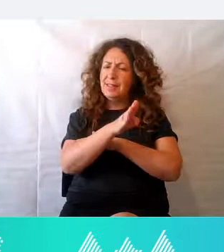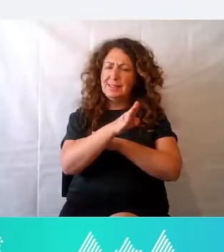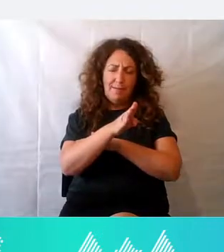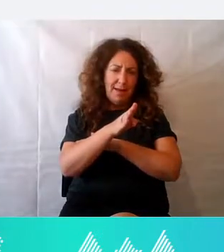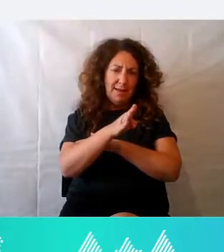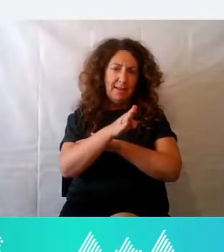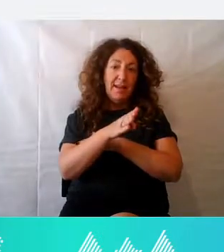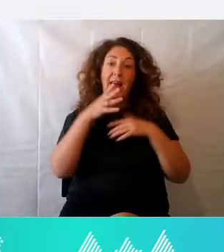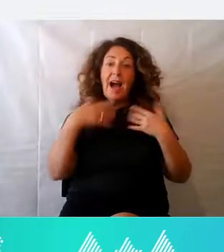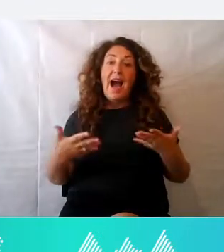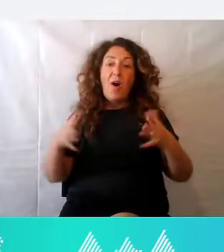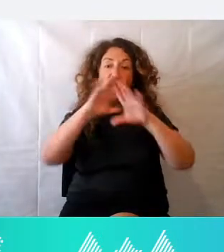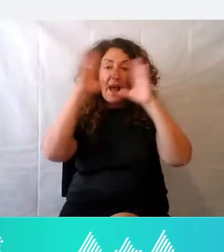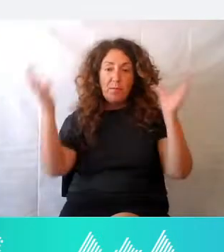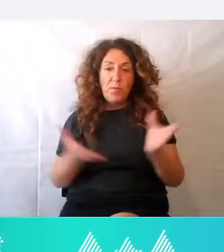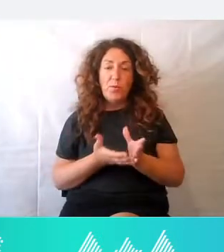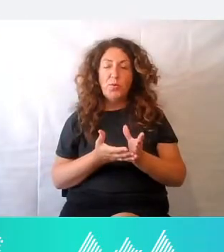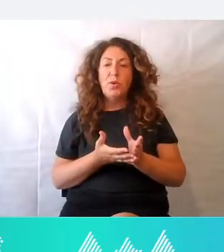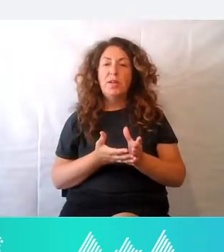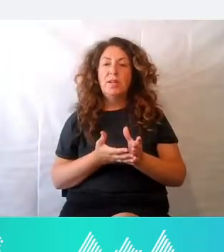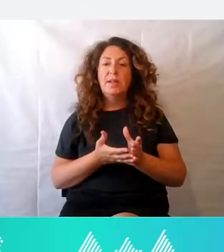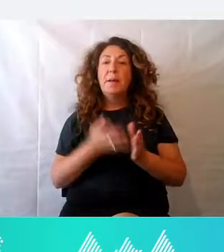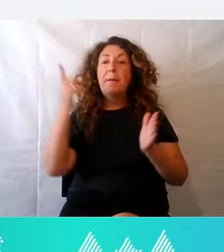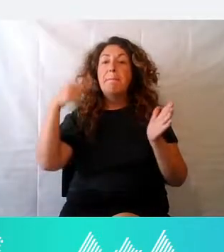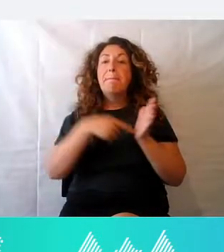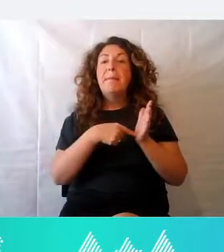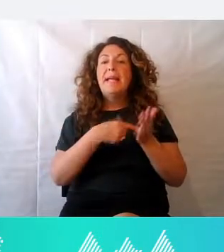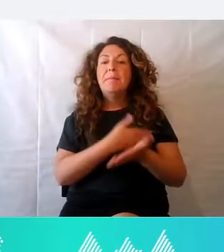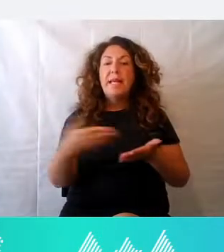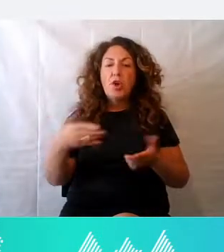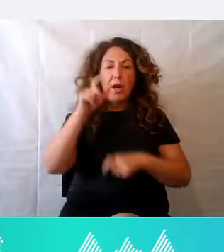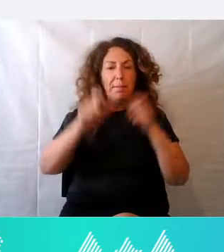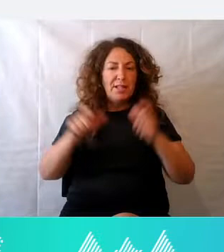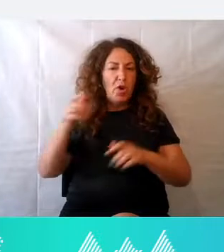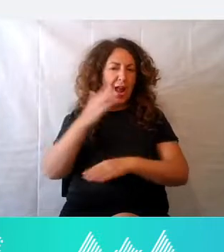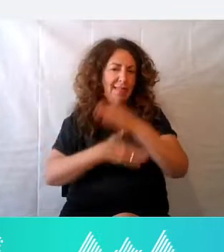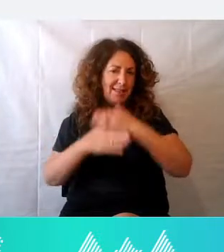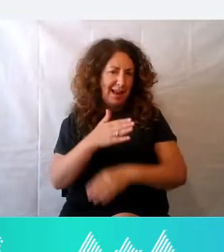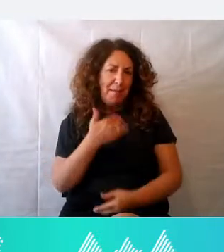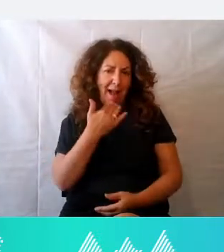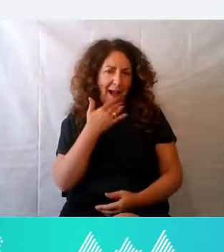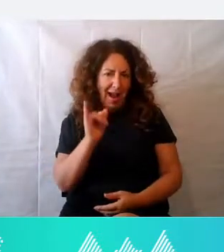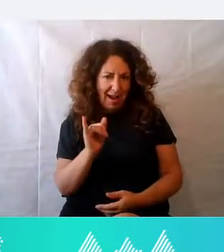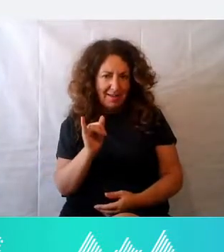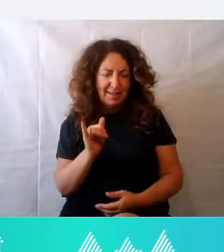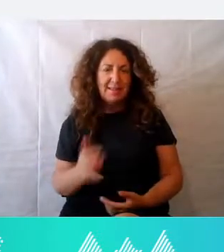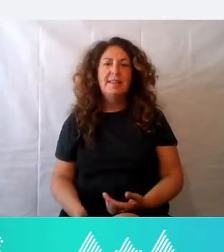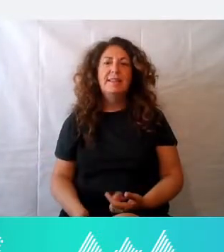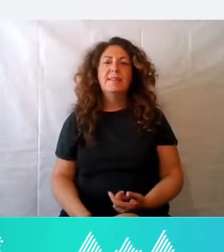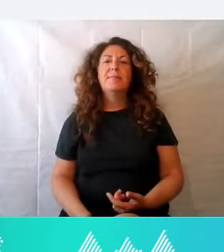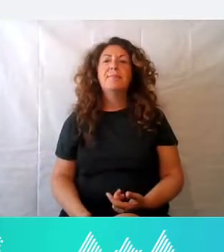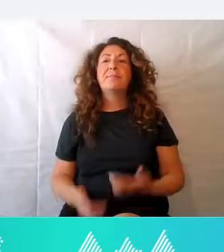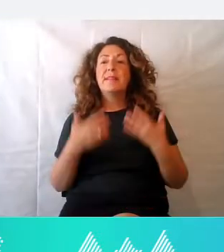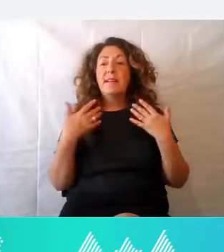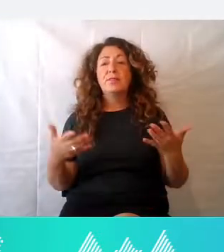mundo pues mil millones de personas con algún tipo de discapacidad y evidentemente tenemos que